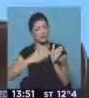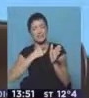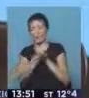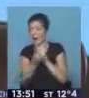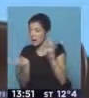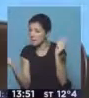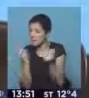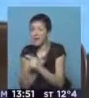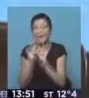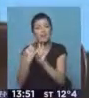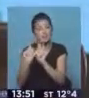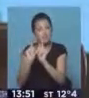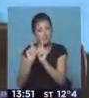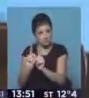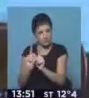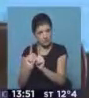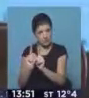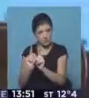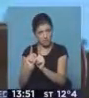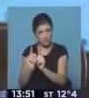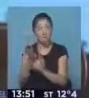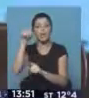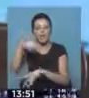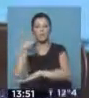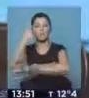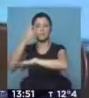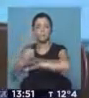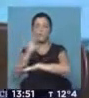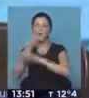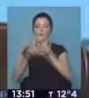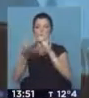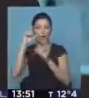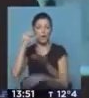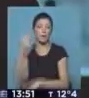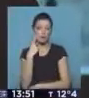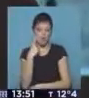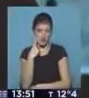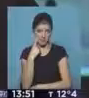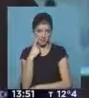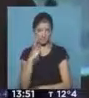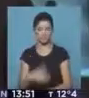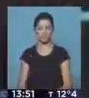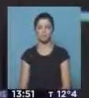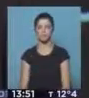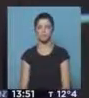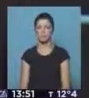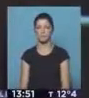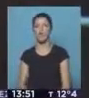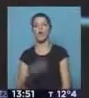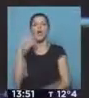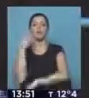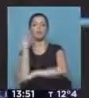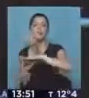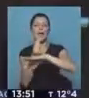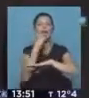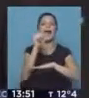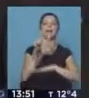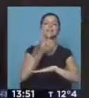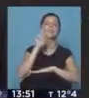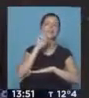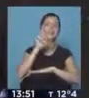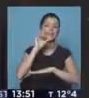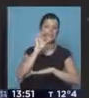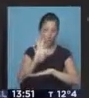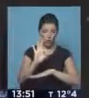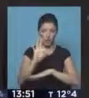de 1993 le concedió una entrevista al diario Excelsior de México. El autor de la entrevista, el periodista que lo entrevistaba, era Juan José Dalton, el